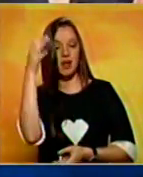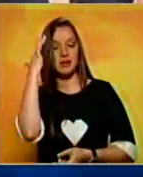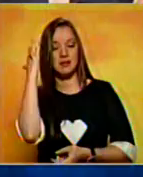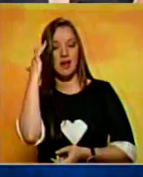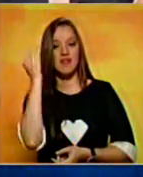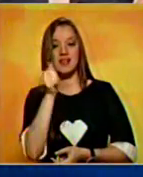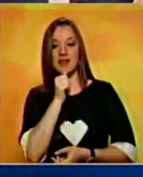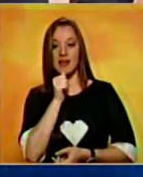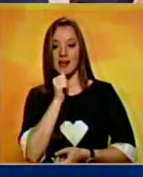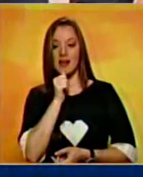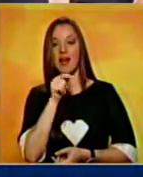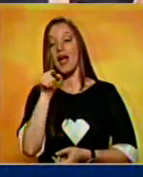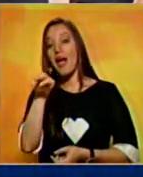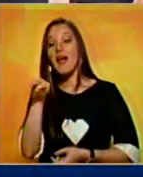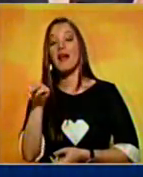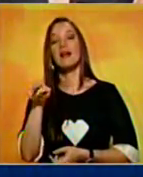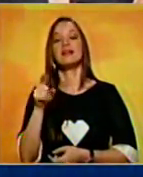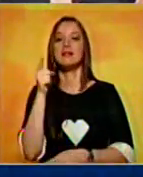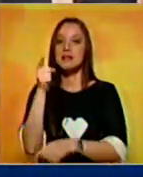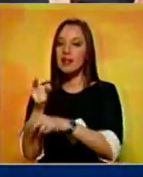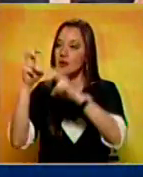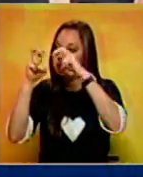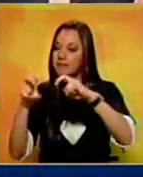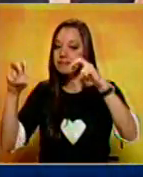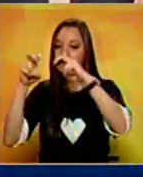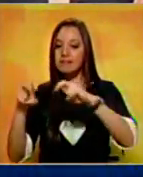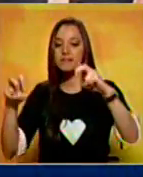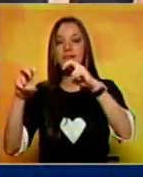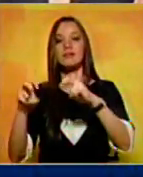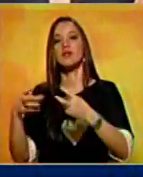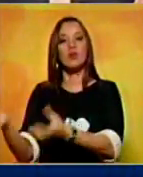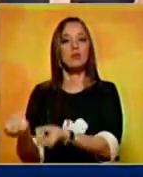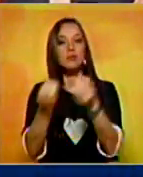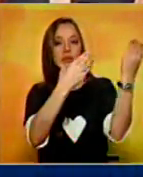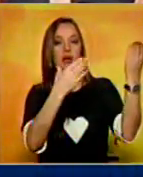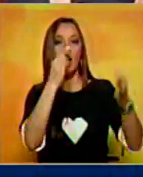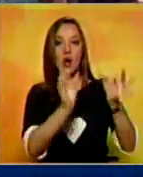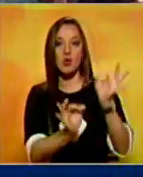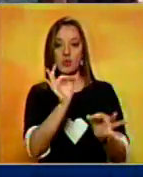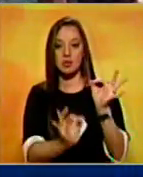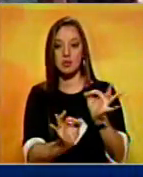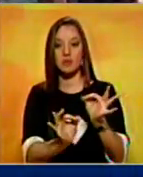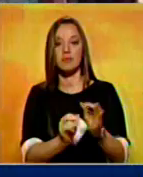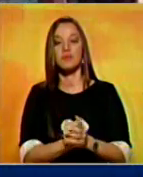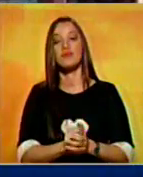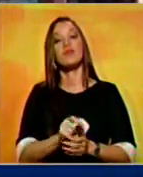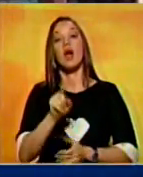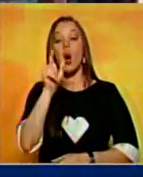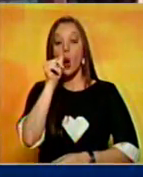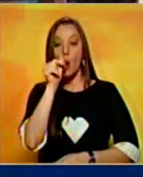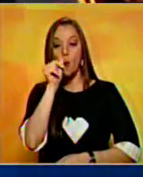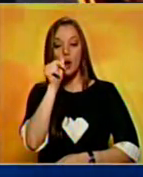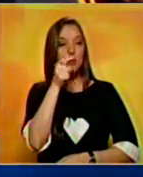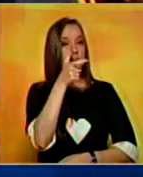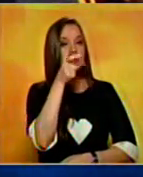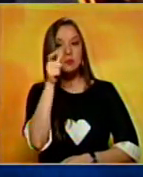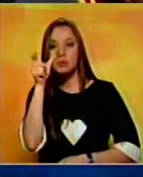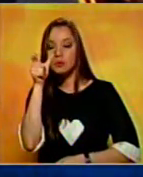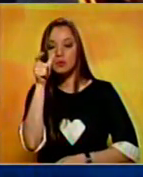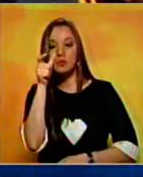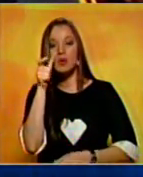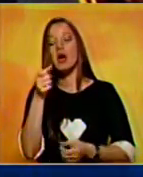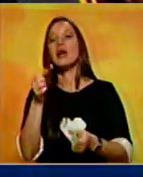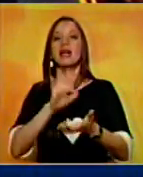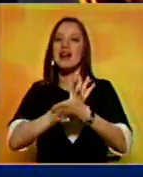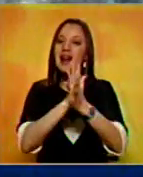conocen, estarán siendo sometidos a las instancias judiciales. Las declaraciones las ofreció durante un balance de las operaciones